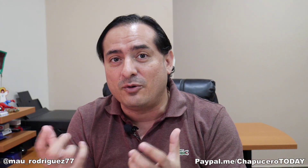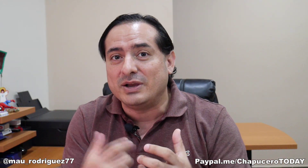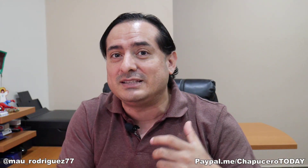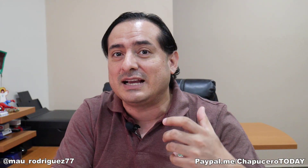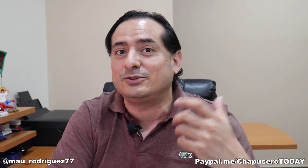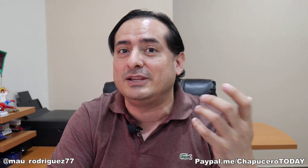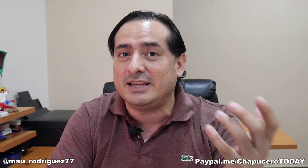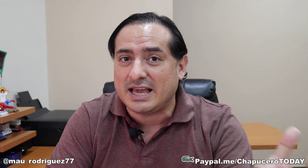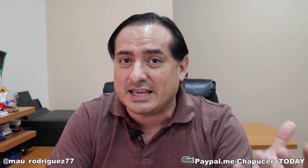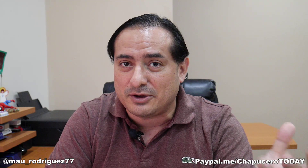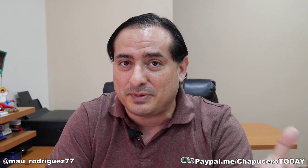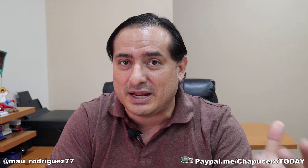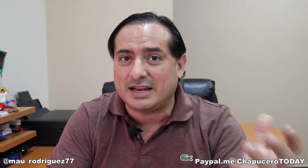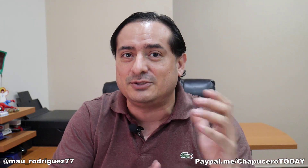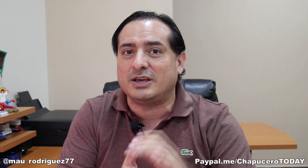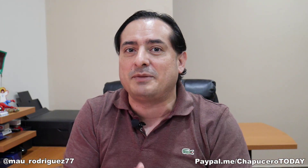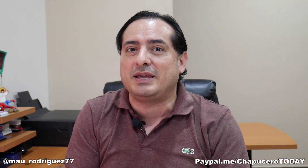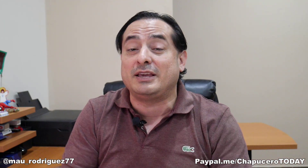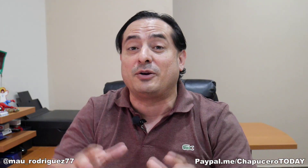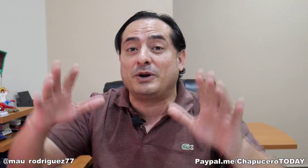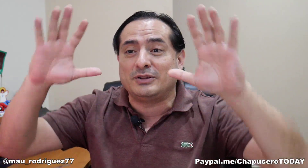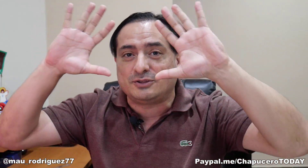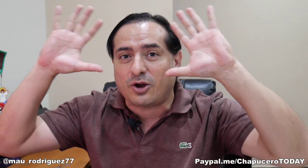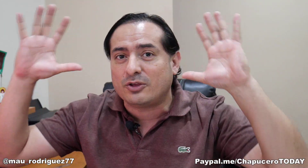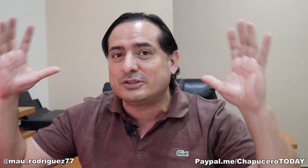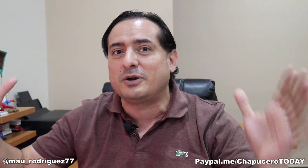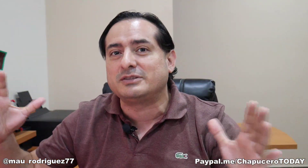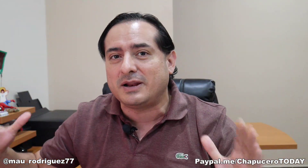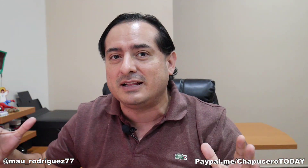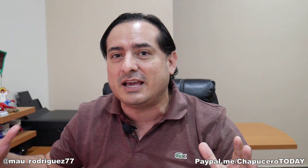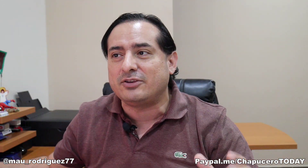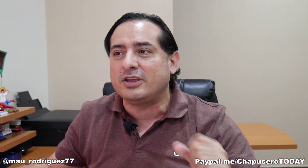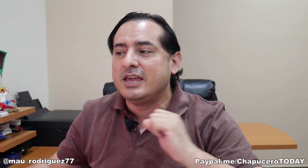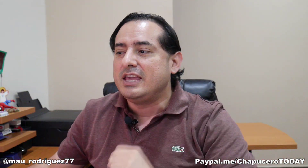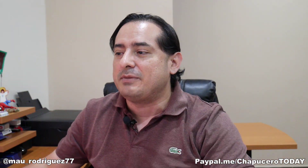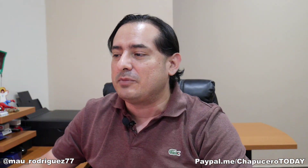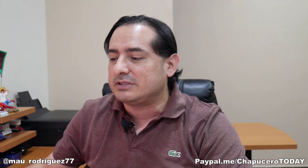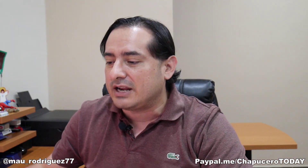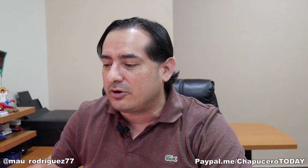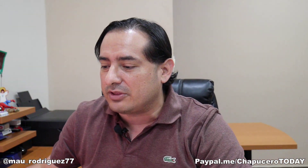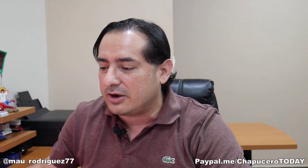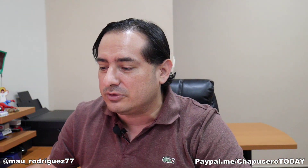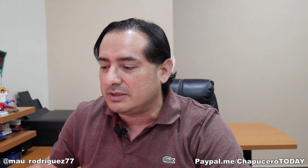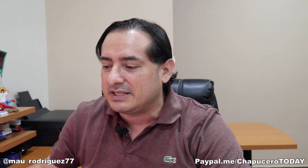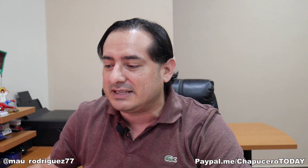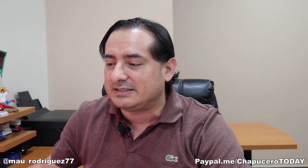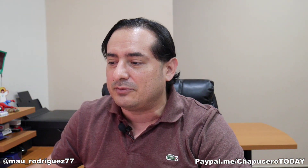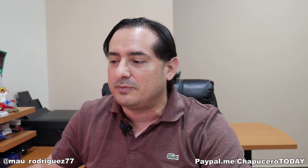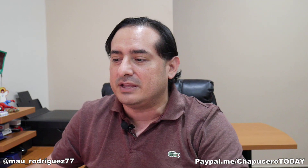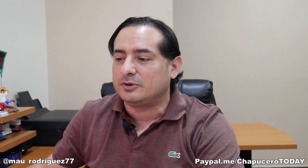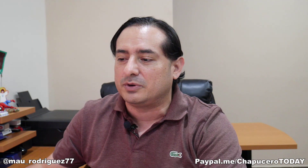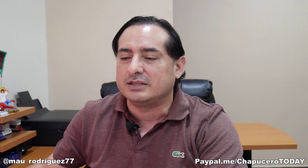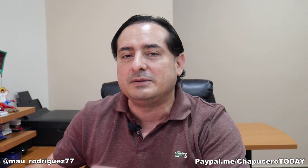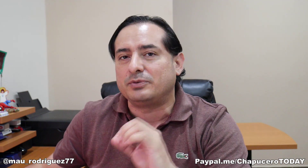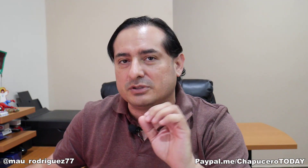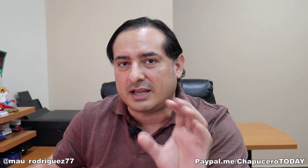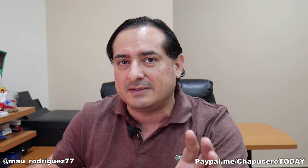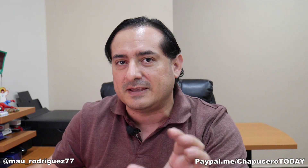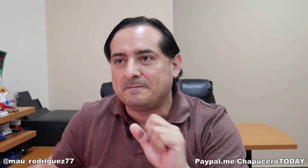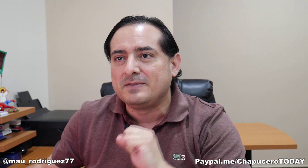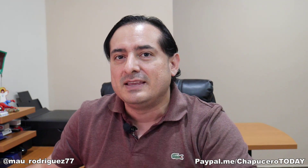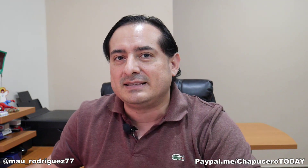como ésta gasolinería que ya opera en la ciudad de mexico bueno de todo esto nos habla del día de hoy y vamos a recordar justamente este momento porque es